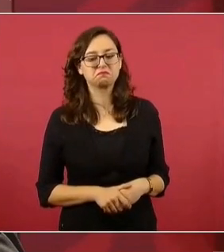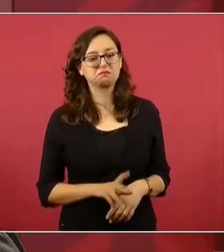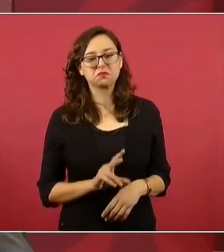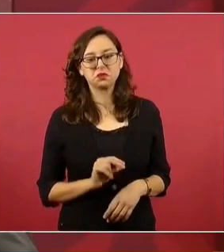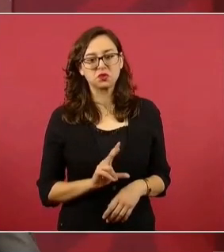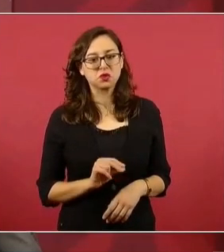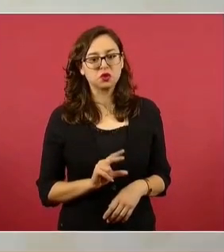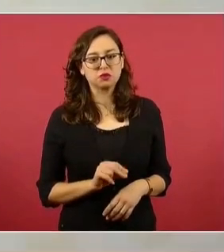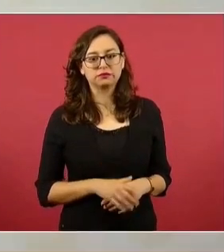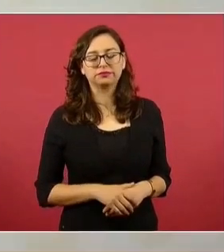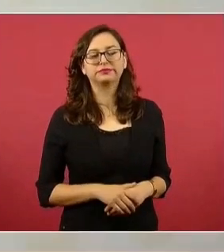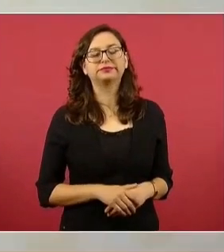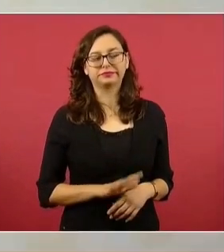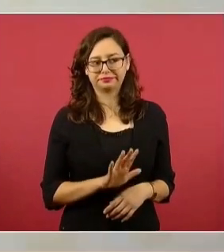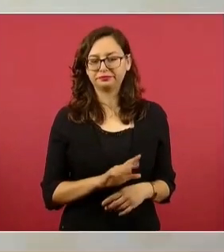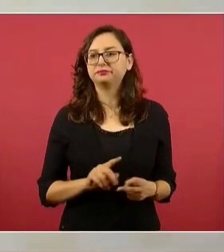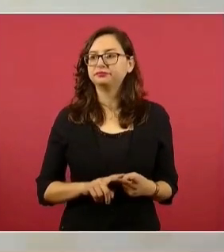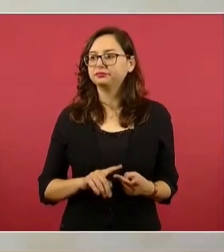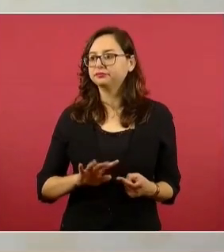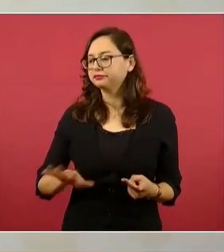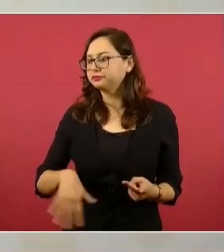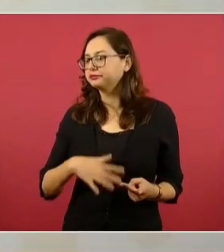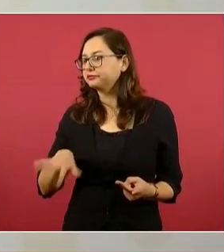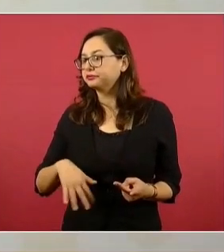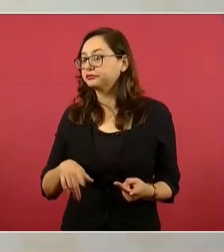Y luego encuentran un comerciante igual,